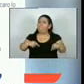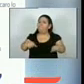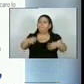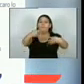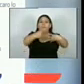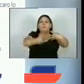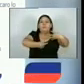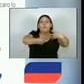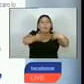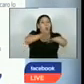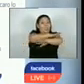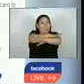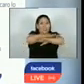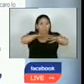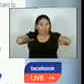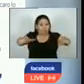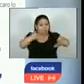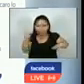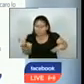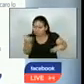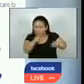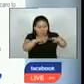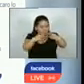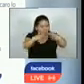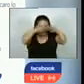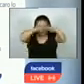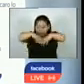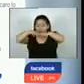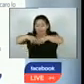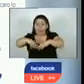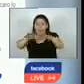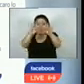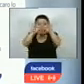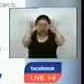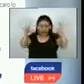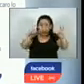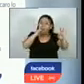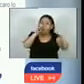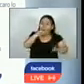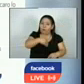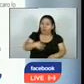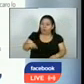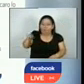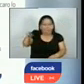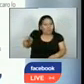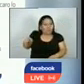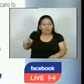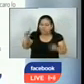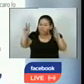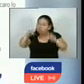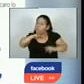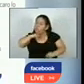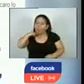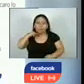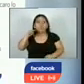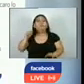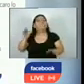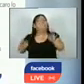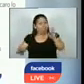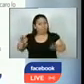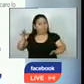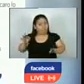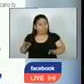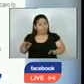régimen de excepción hasta terminar por completo con las pandillas. Dijo textualmente: "Este cobarde asesinato no quedará